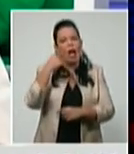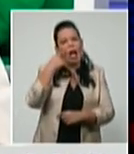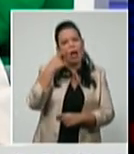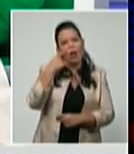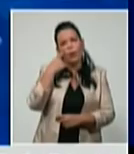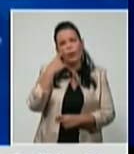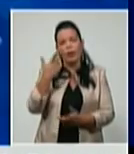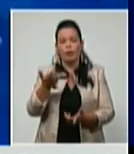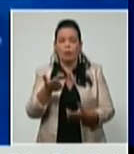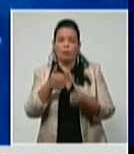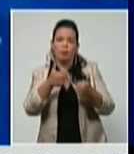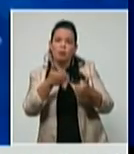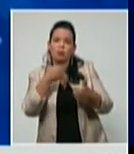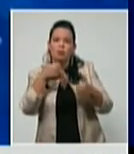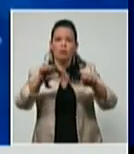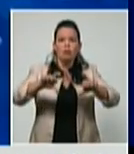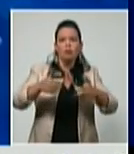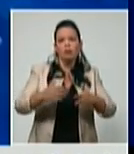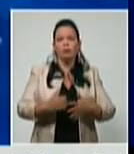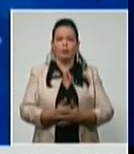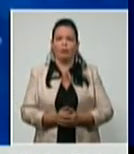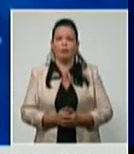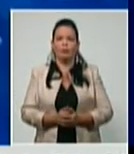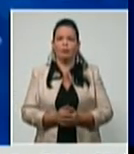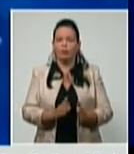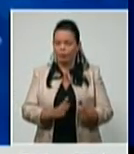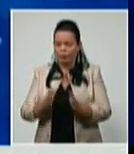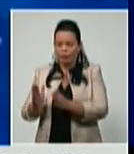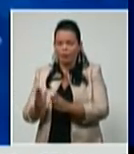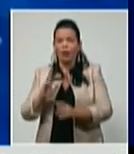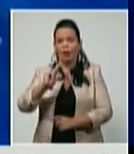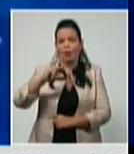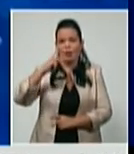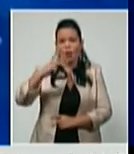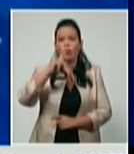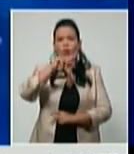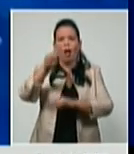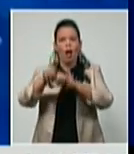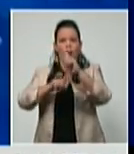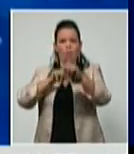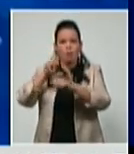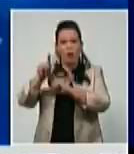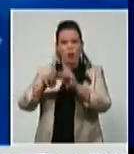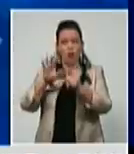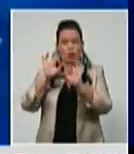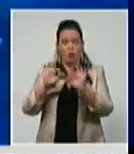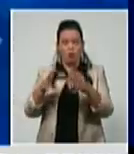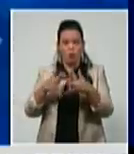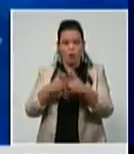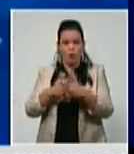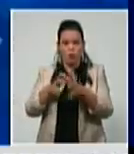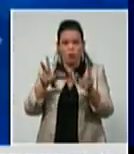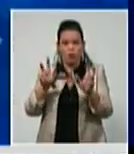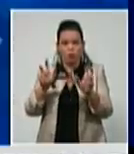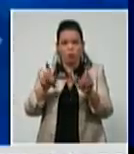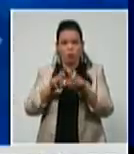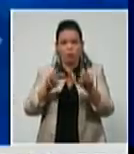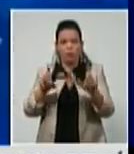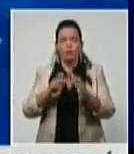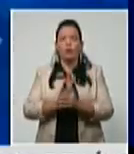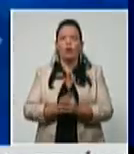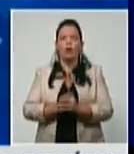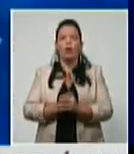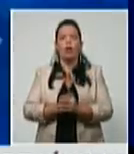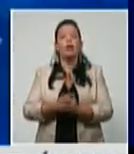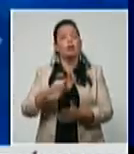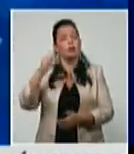utilizarla. Tenemos una segunda pregunta relacionada también con el tema, y es que el domingo abre el aeropuerto de La Habana, ya